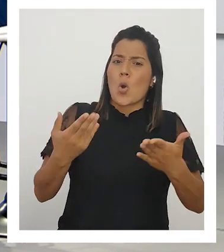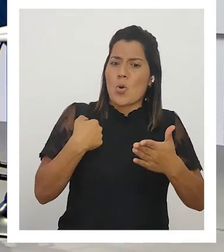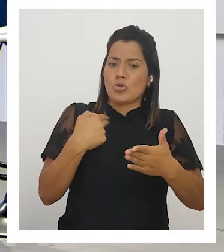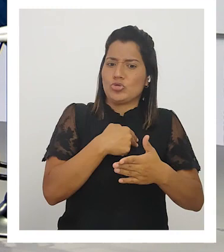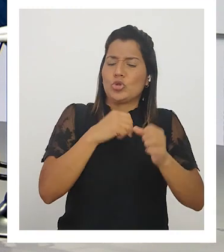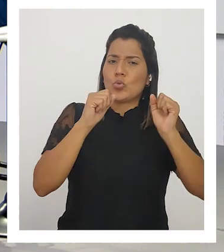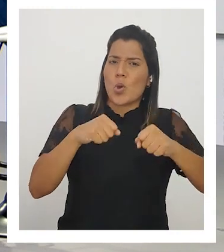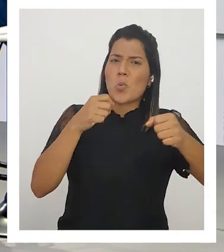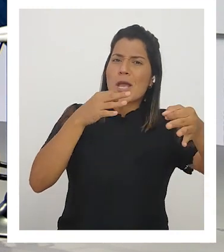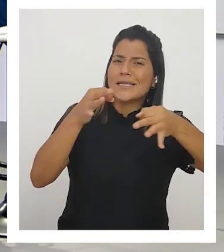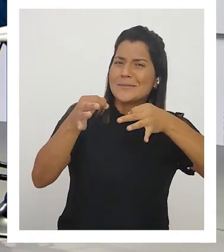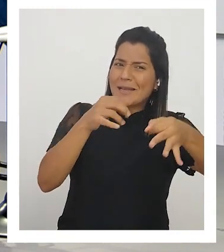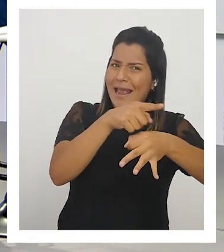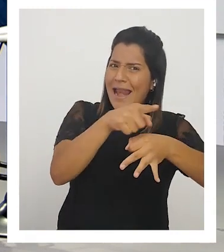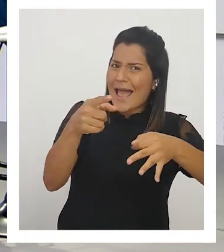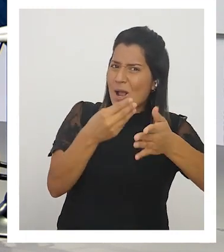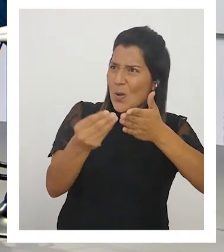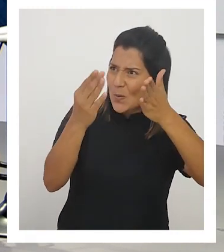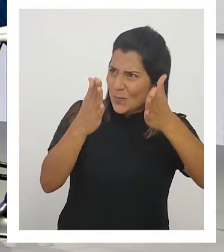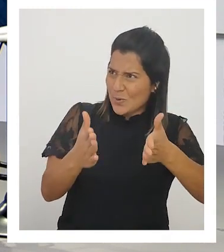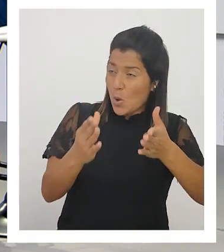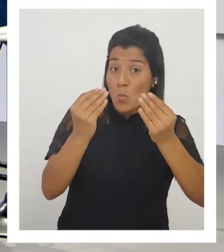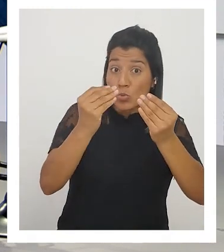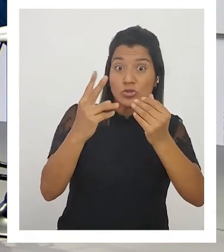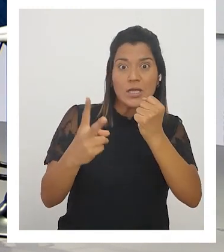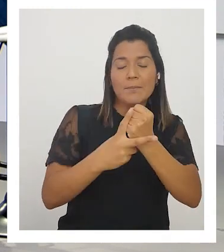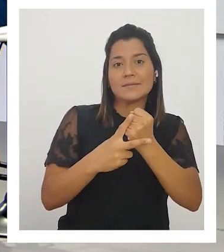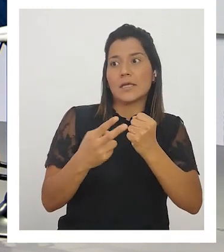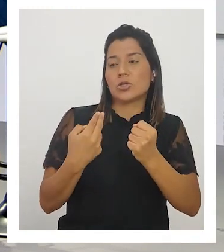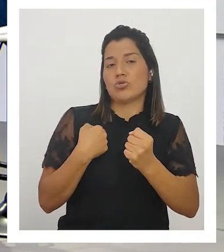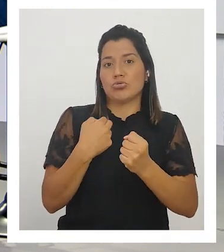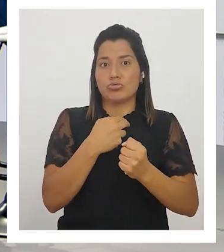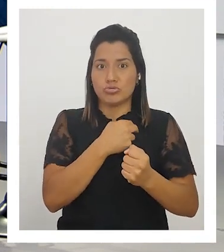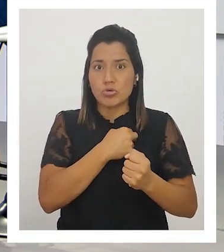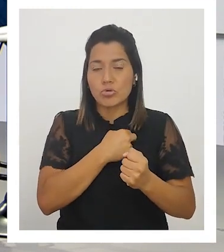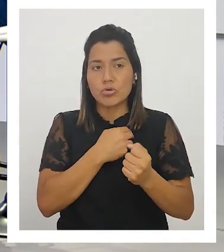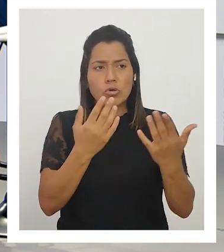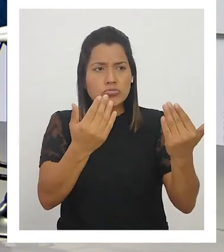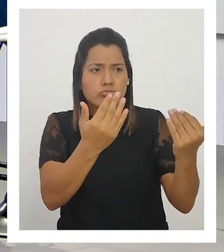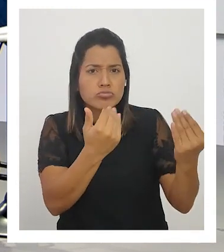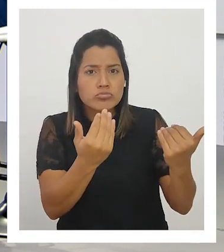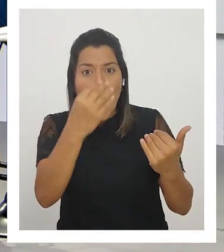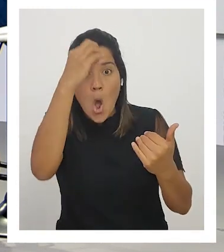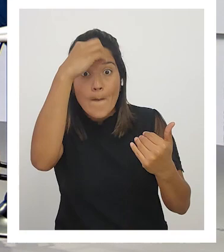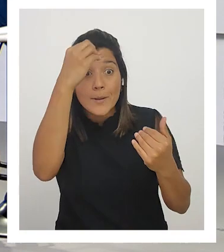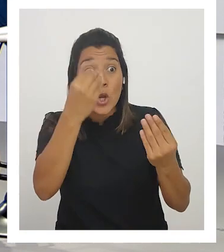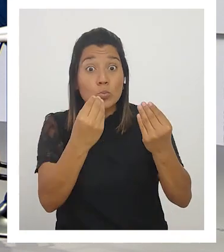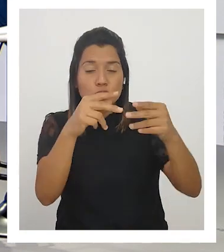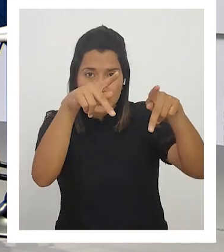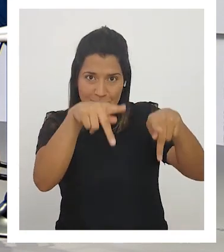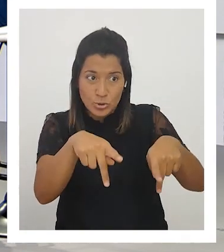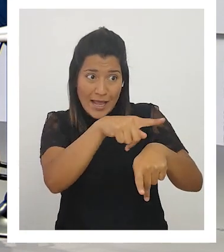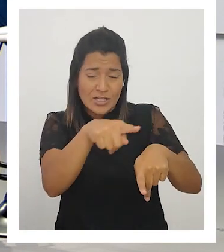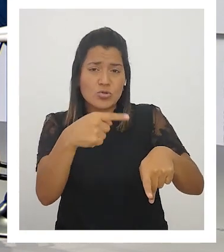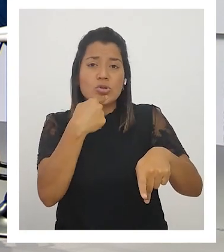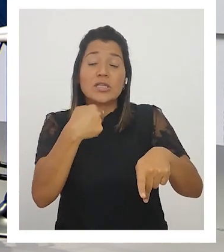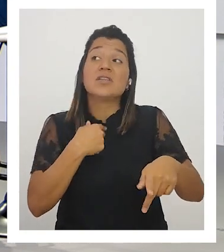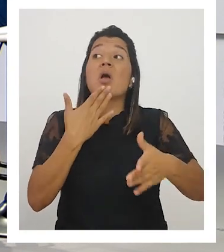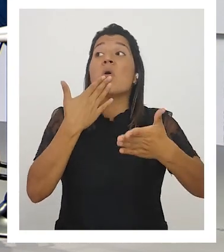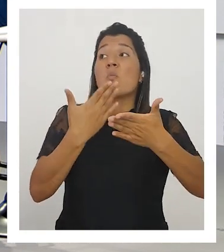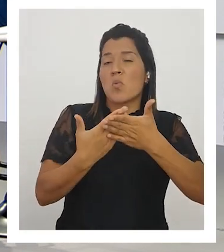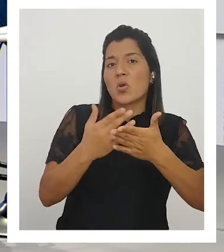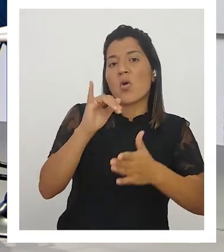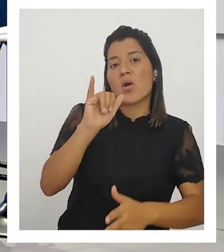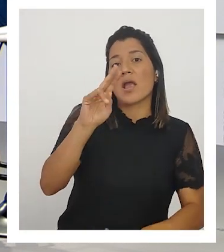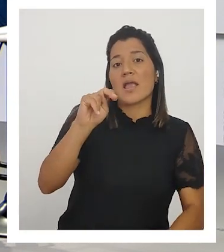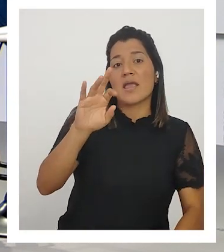Muchas veces nosotros tomamos en cuenta la opinión de muchas personas y nos dicen, bueno, ha bajado la inflación, pero vemos que el costo de la